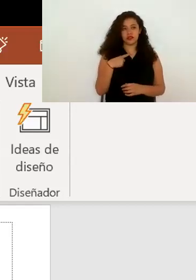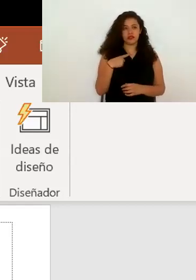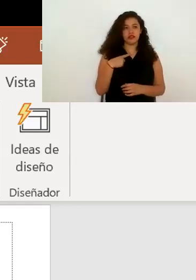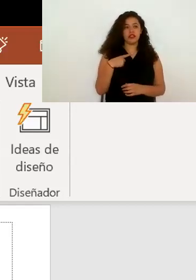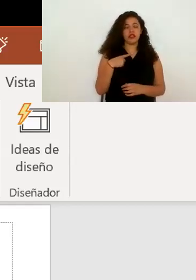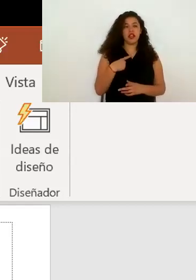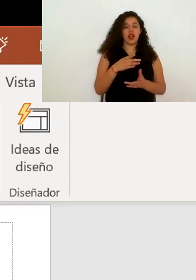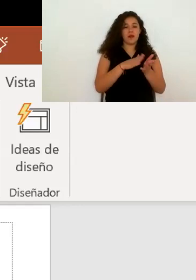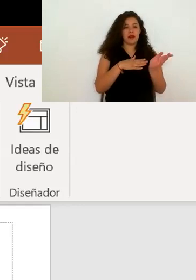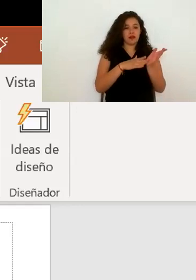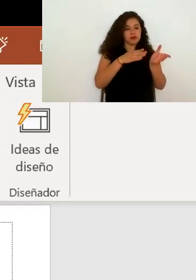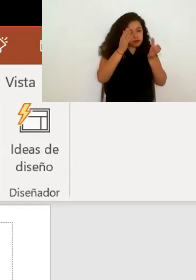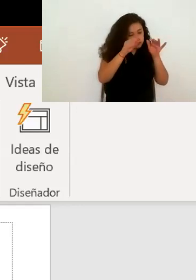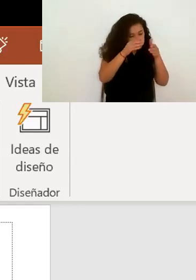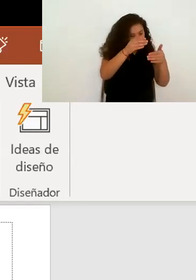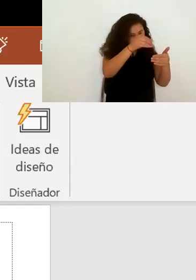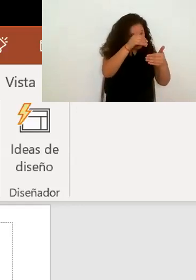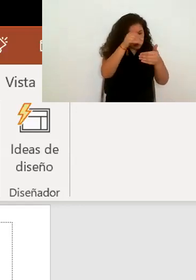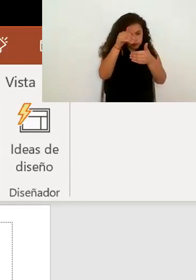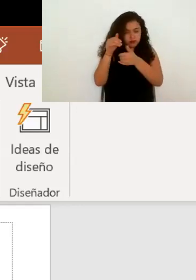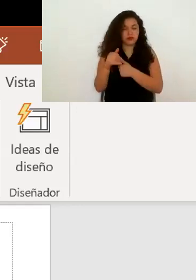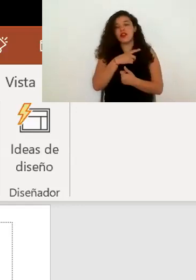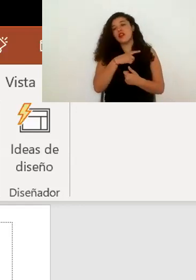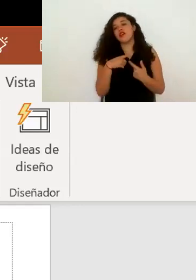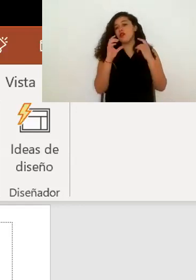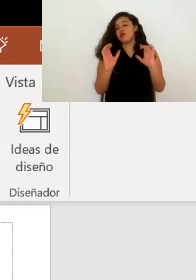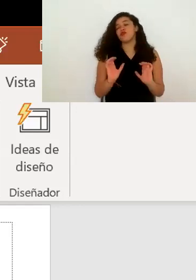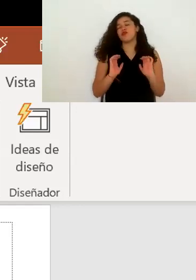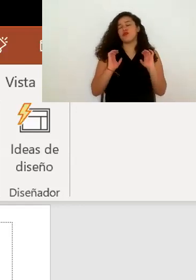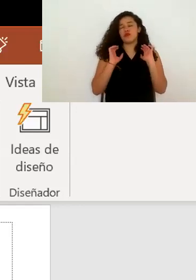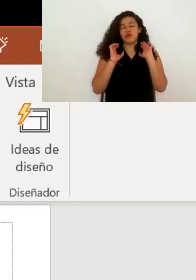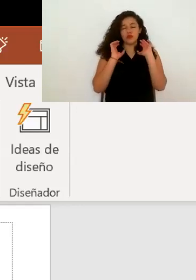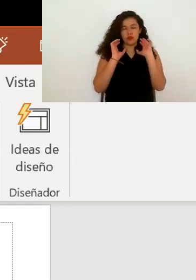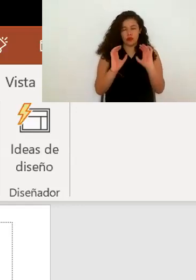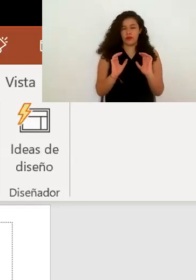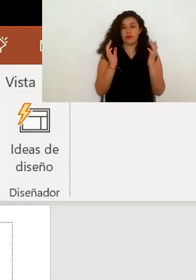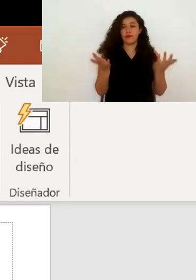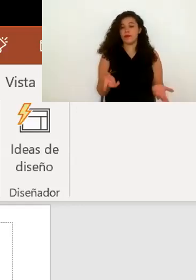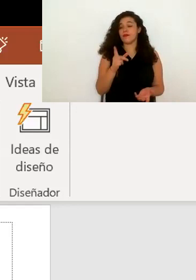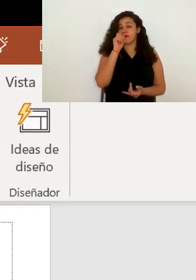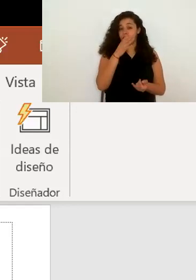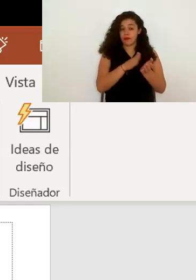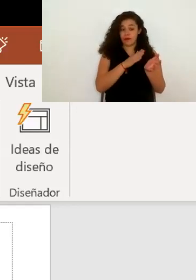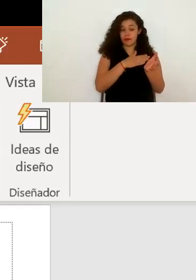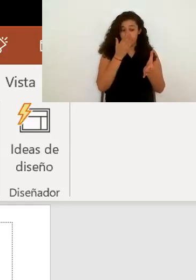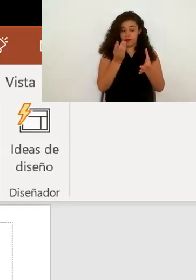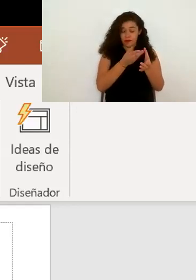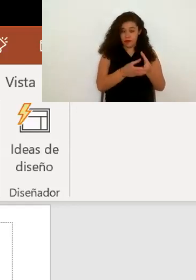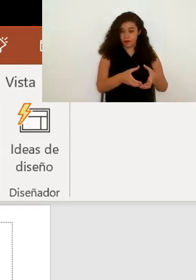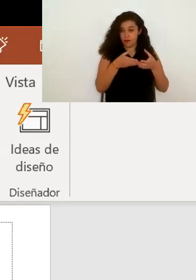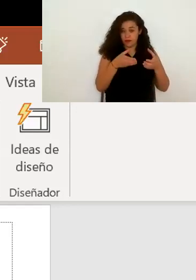integración de los documentos que conforman ese expediente laboral. Y también ese expediente, de cierta manera, se